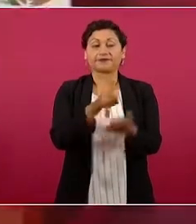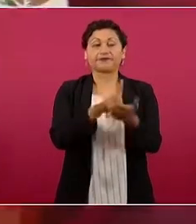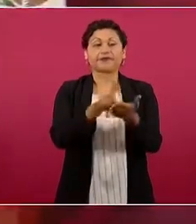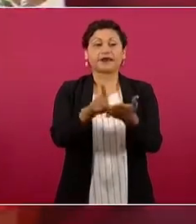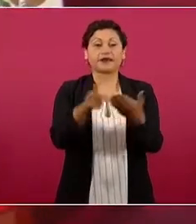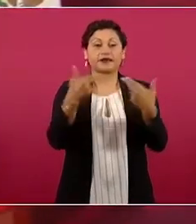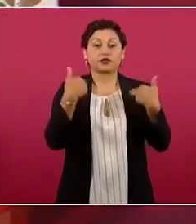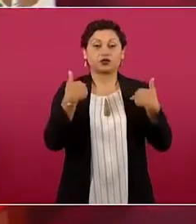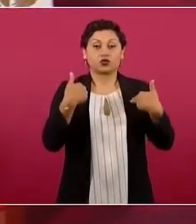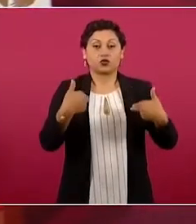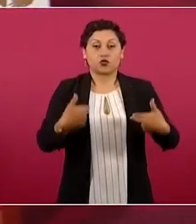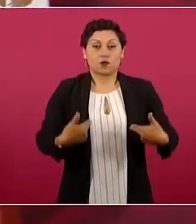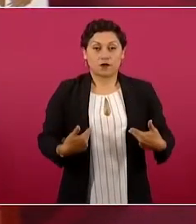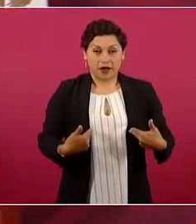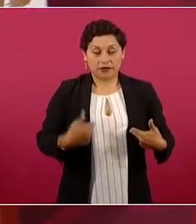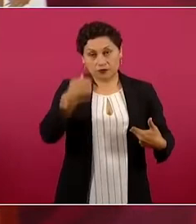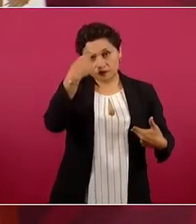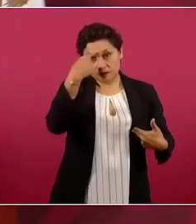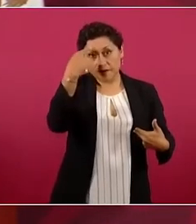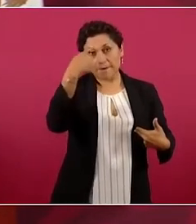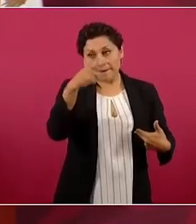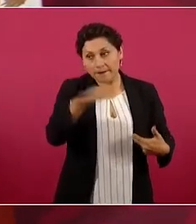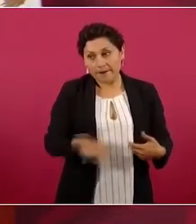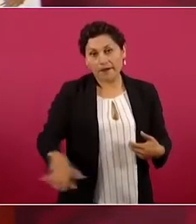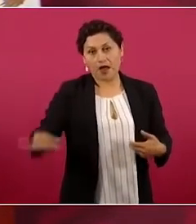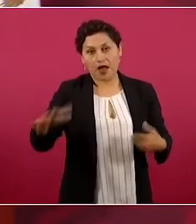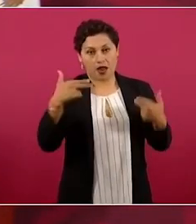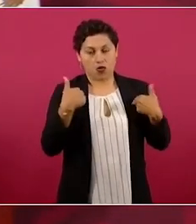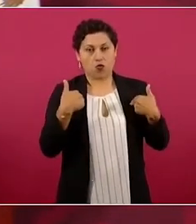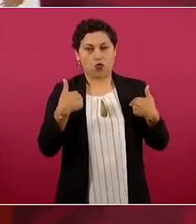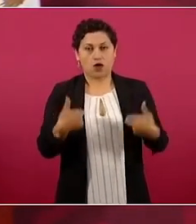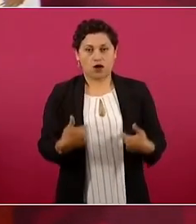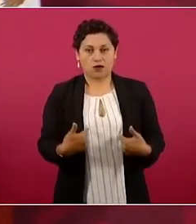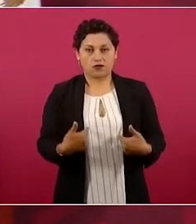son precisamente para los humanos.